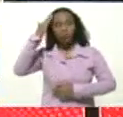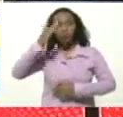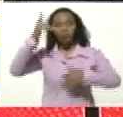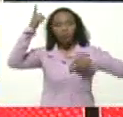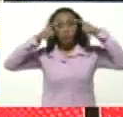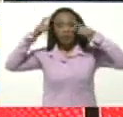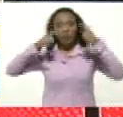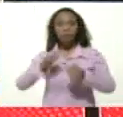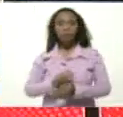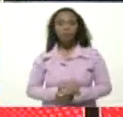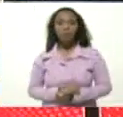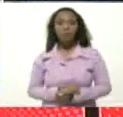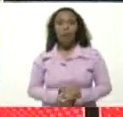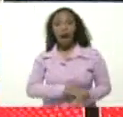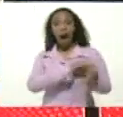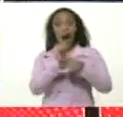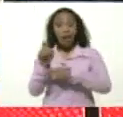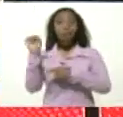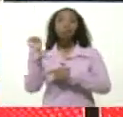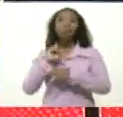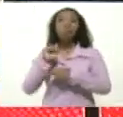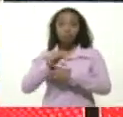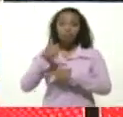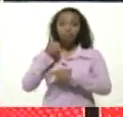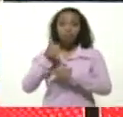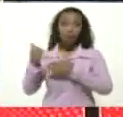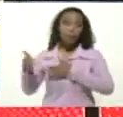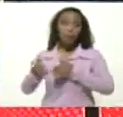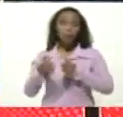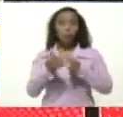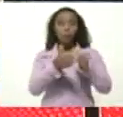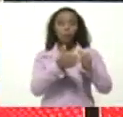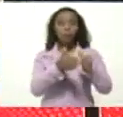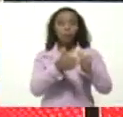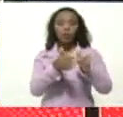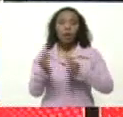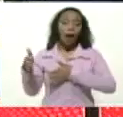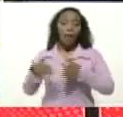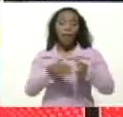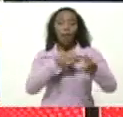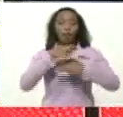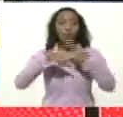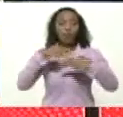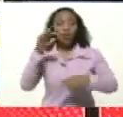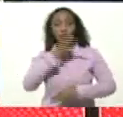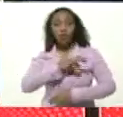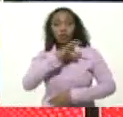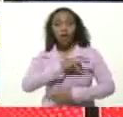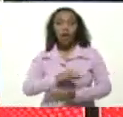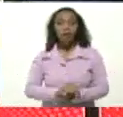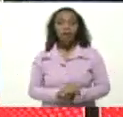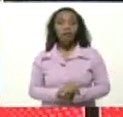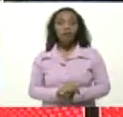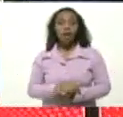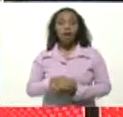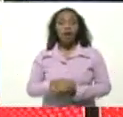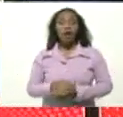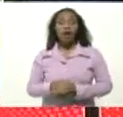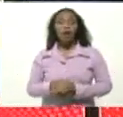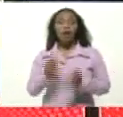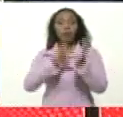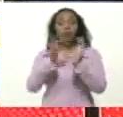Chávez. Allí sí estaremos bien encaminados en el camino de la revolución socialista cristiana,